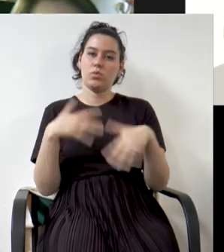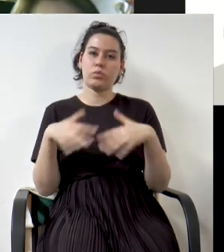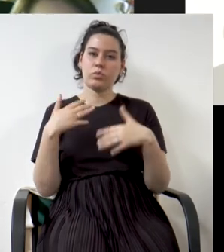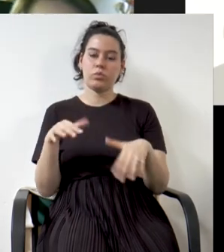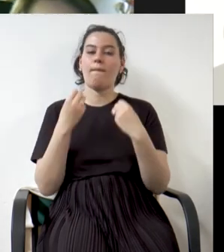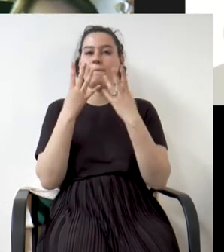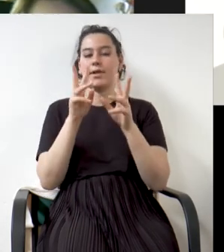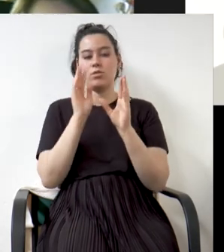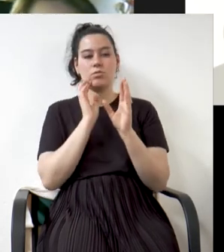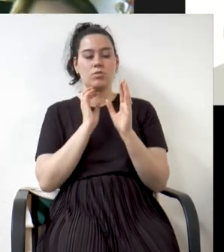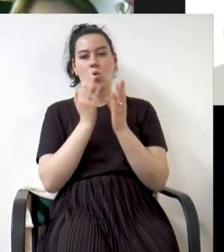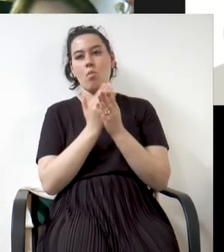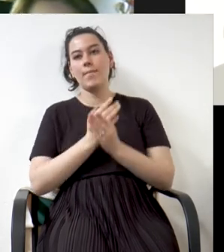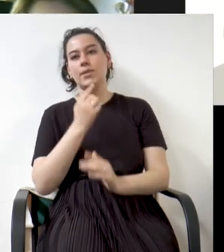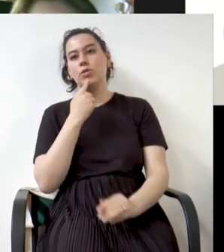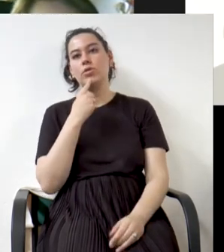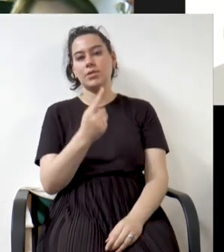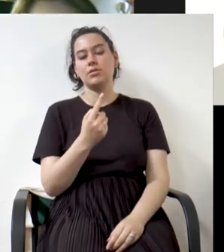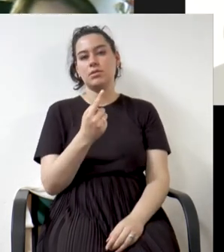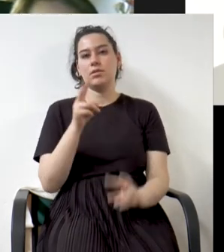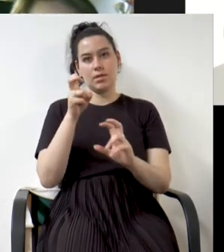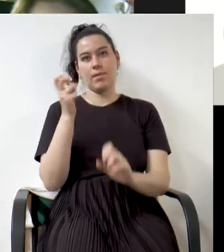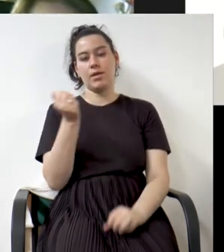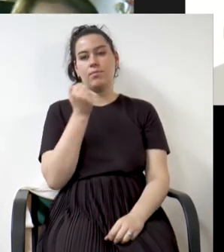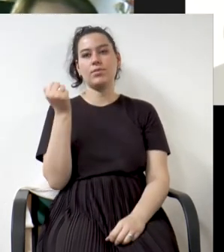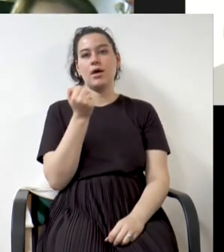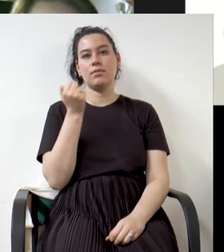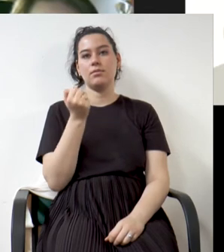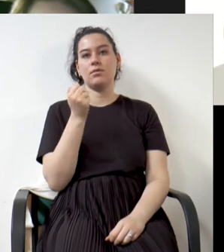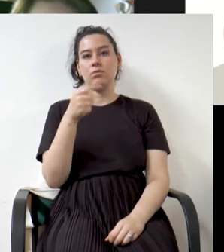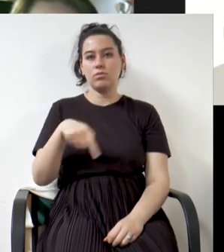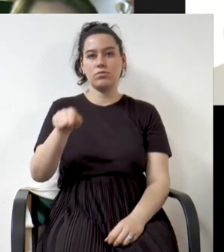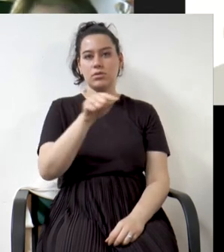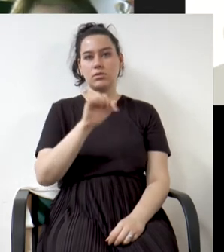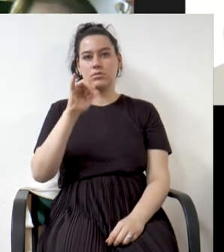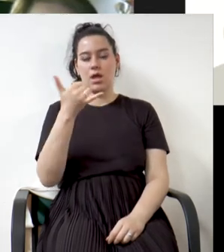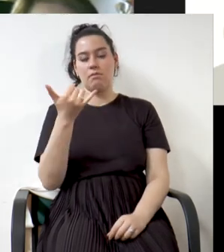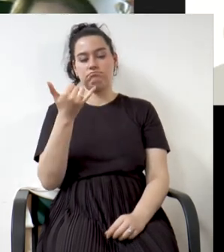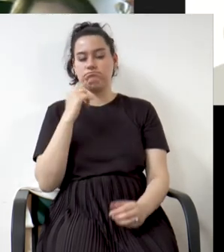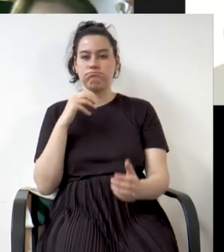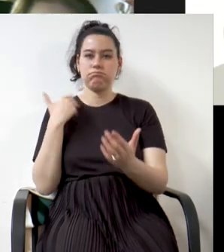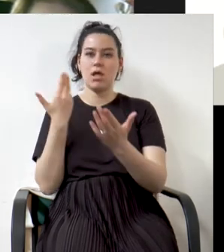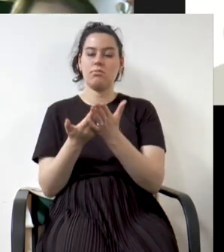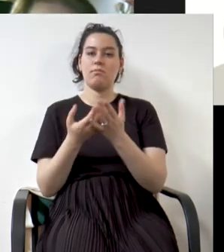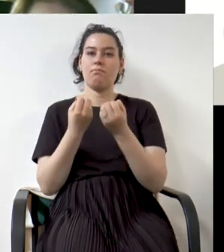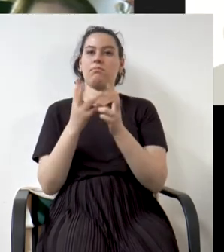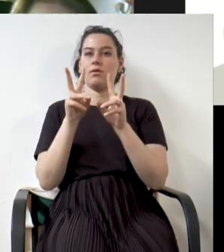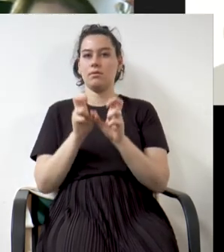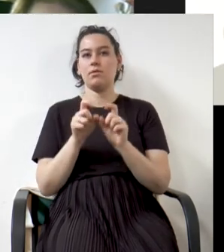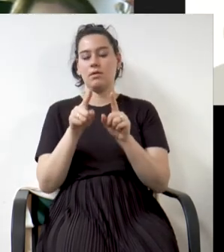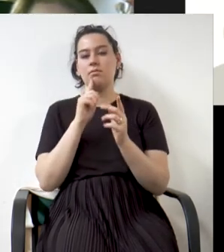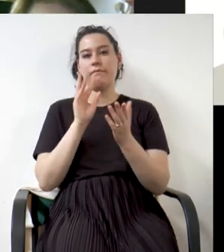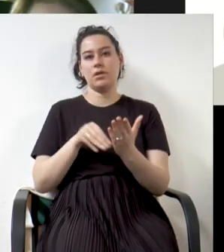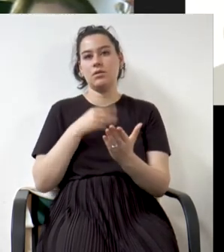porque en el documento mencionan algunas cuestiones que son importantes y que lo tienen sobre la mesa, porque de esa